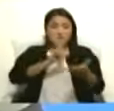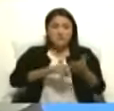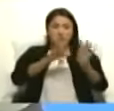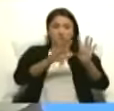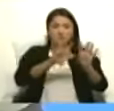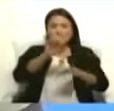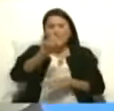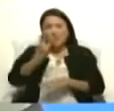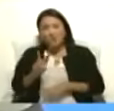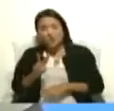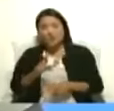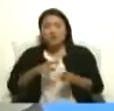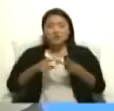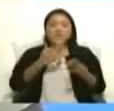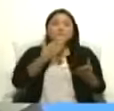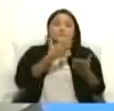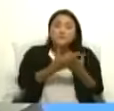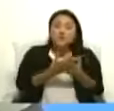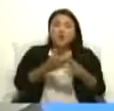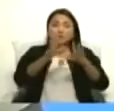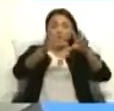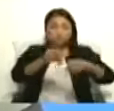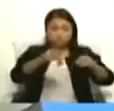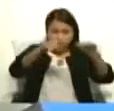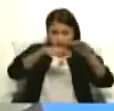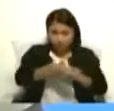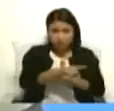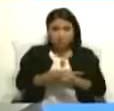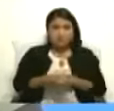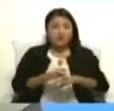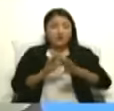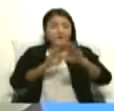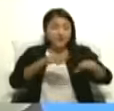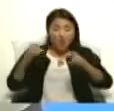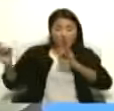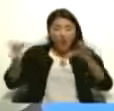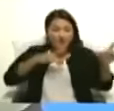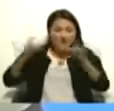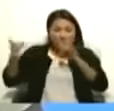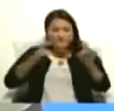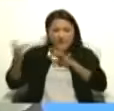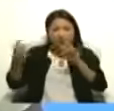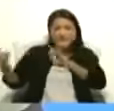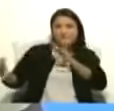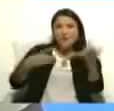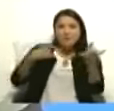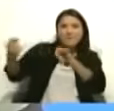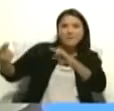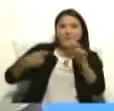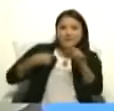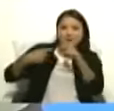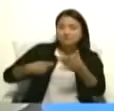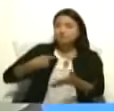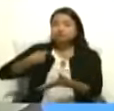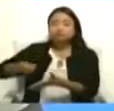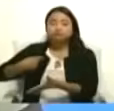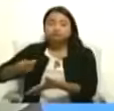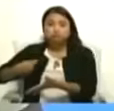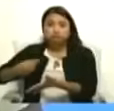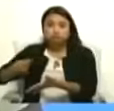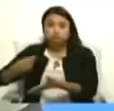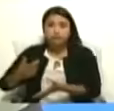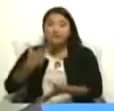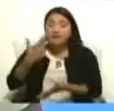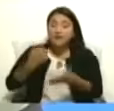sanciones los que pidieron invasiones los que apoyaron la guarimba los que dieron plata para que hubiera un desembarco el 3 de